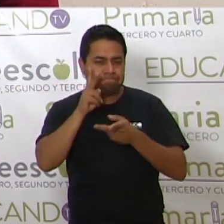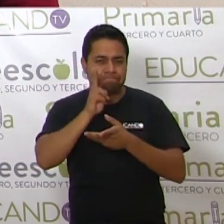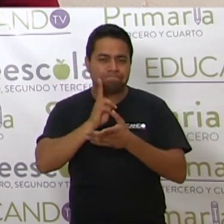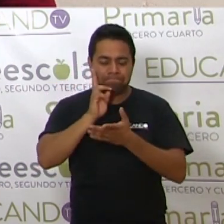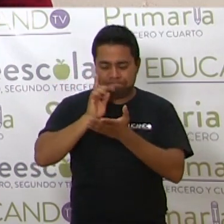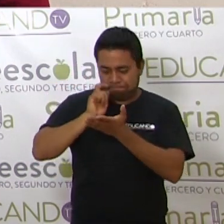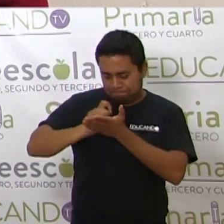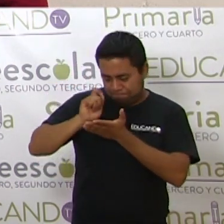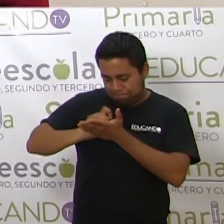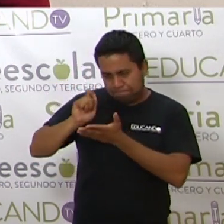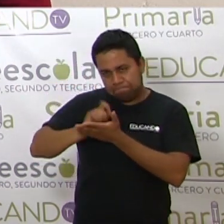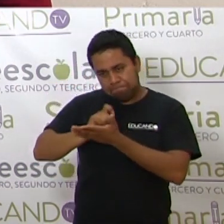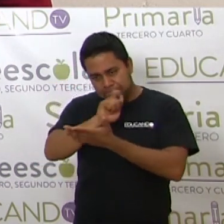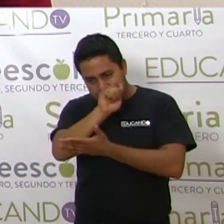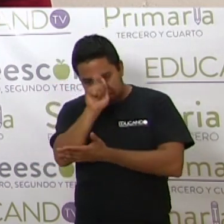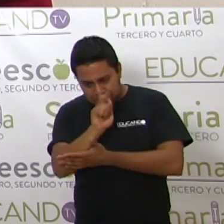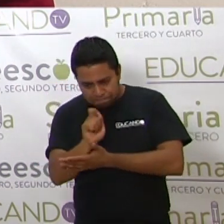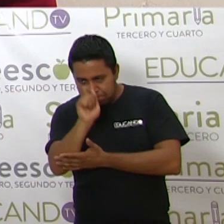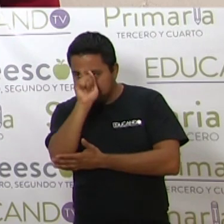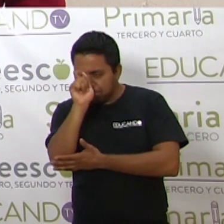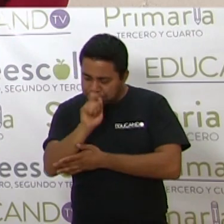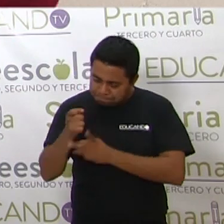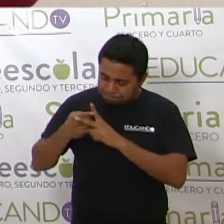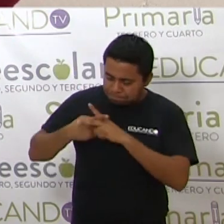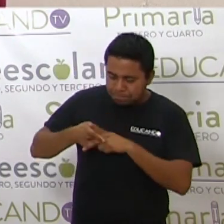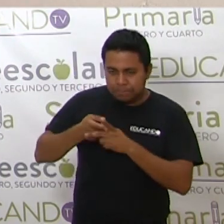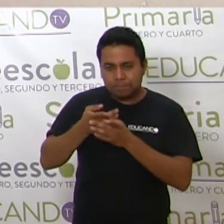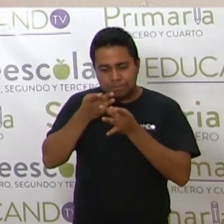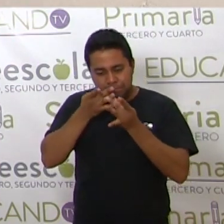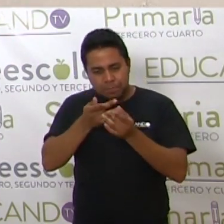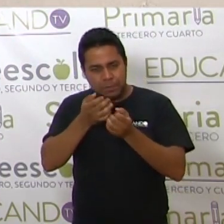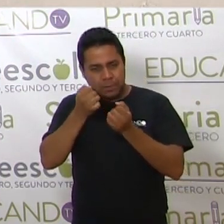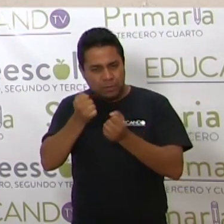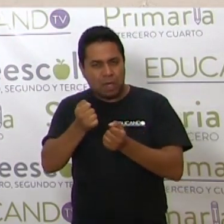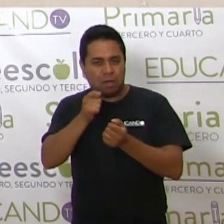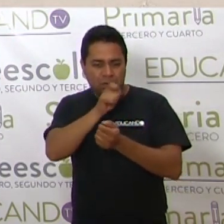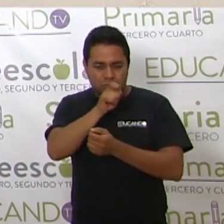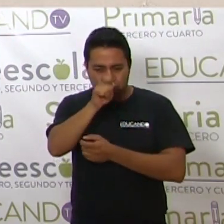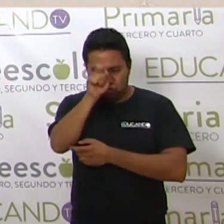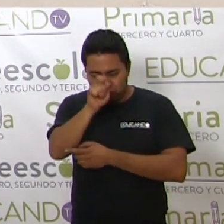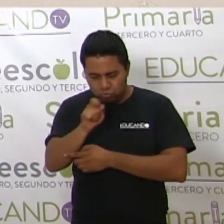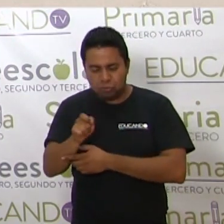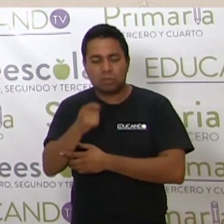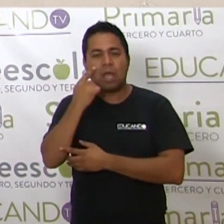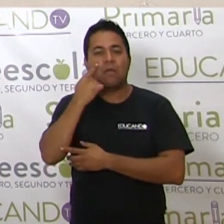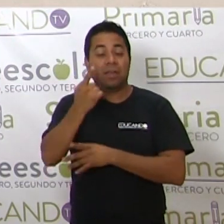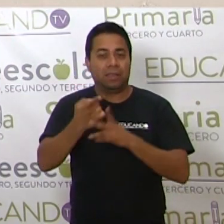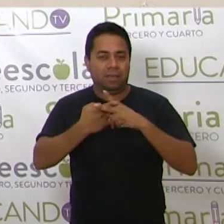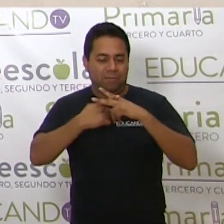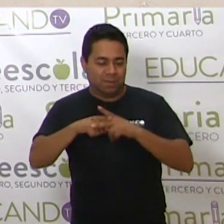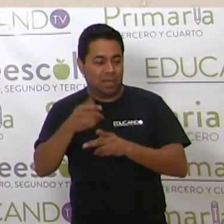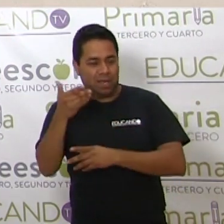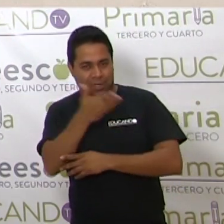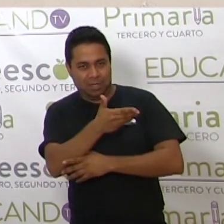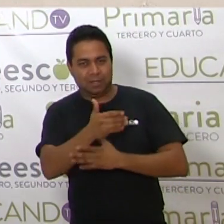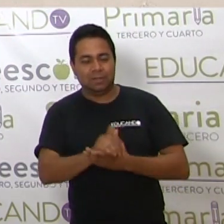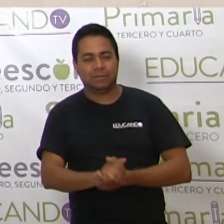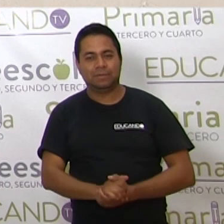y empezar a hacer nuestros trazos muy firmes fíjate bien vamos a empezar aquí